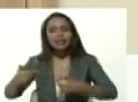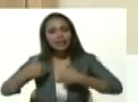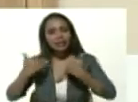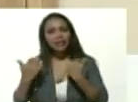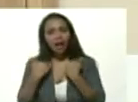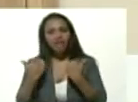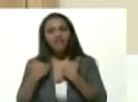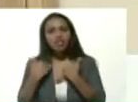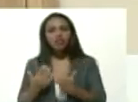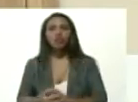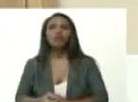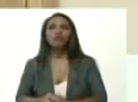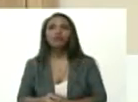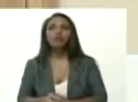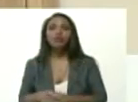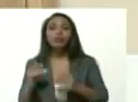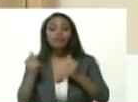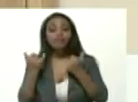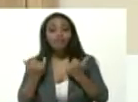Inmediatamente.